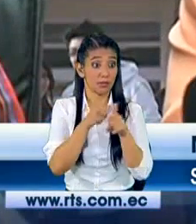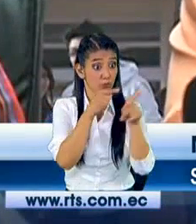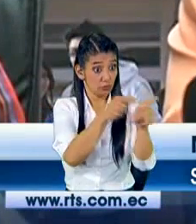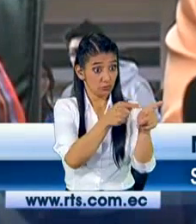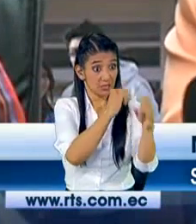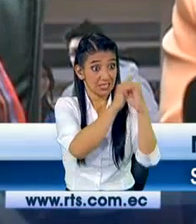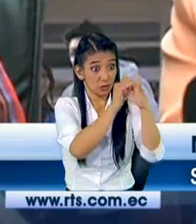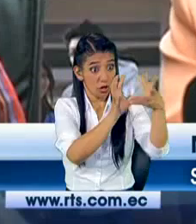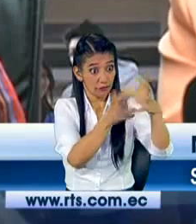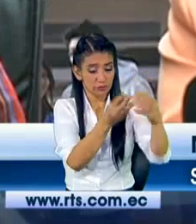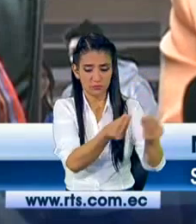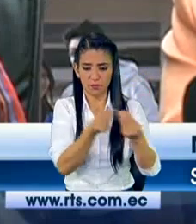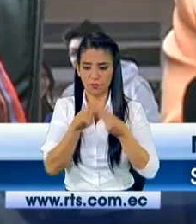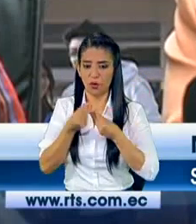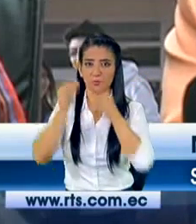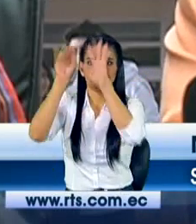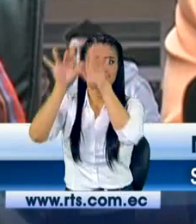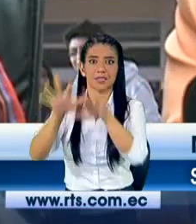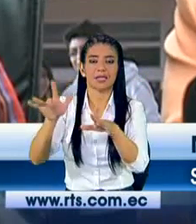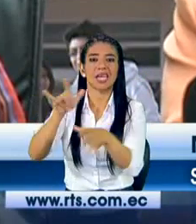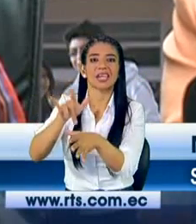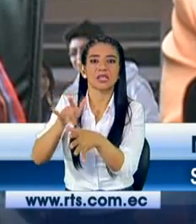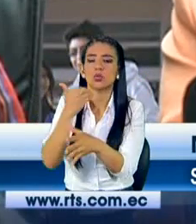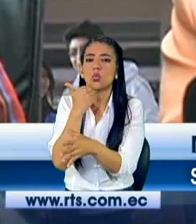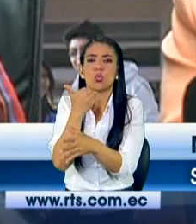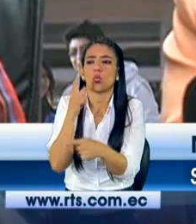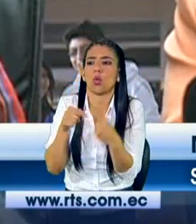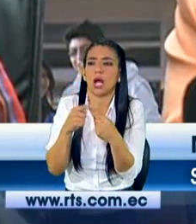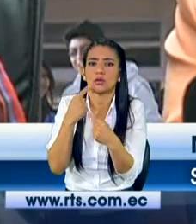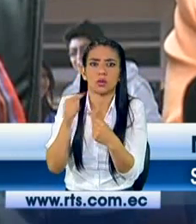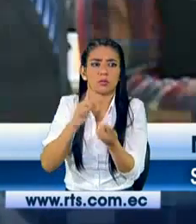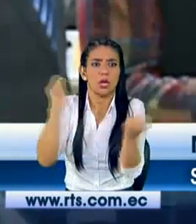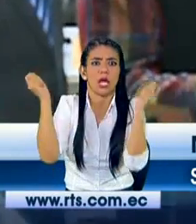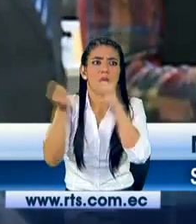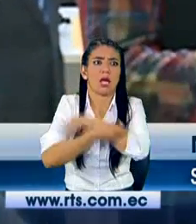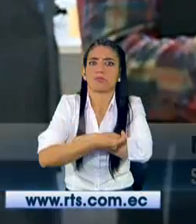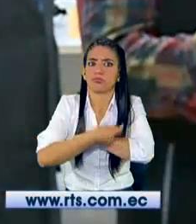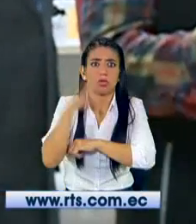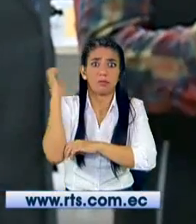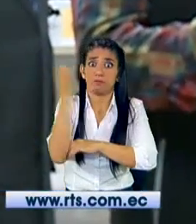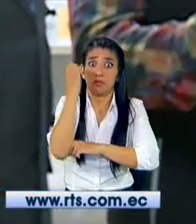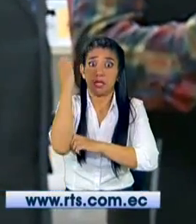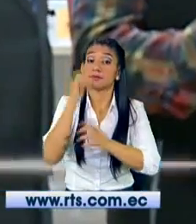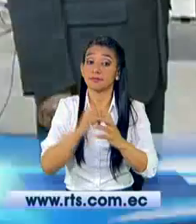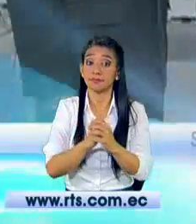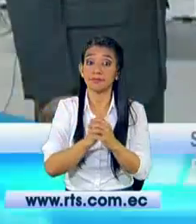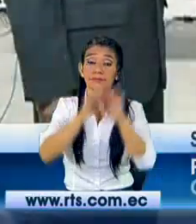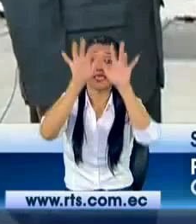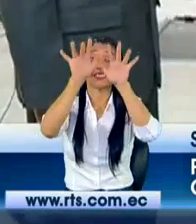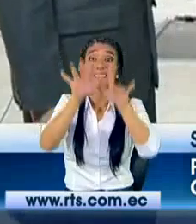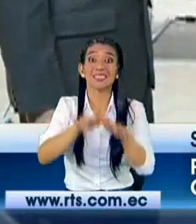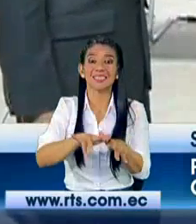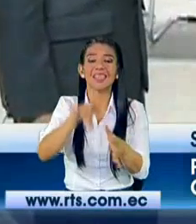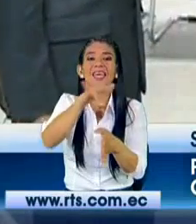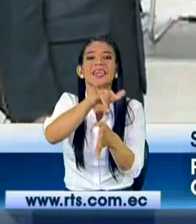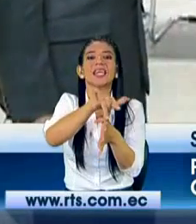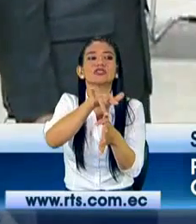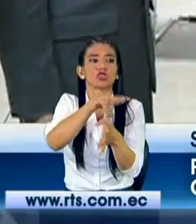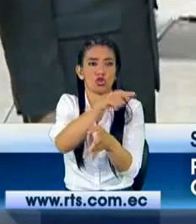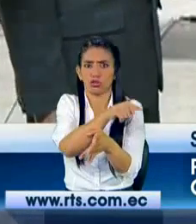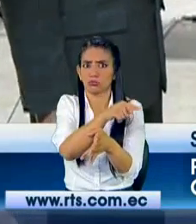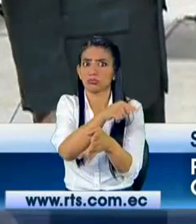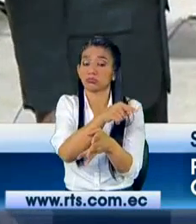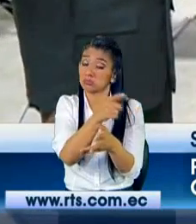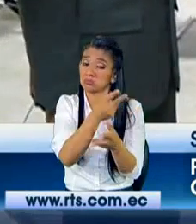Tumbaco. Tenemos entregas parciales, no tenemos una entrega completa. Esperamos que antes de que se termine este mes ya nos lo hayan entregado.